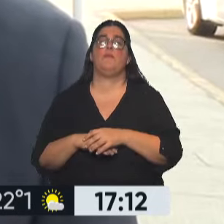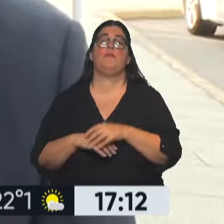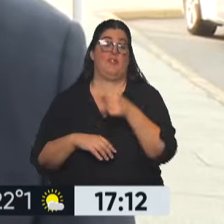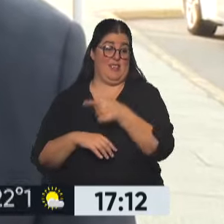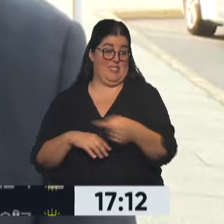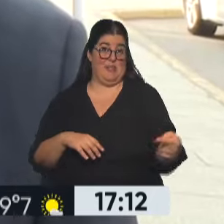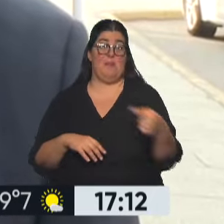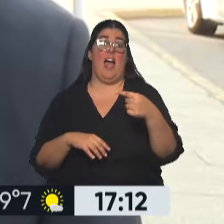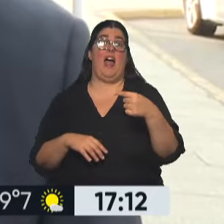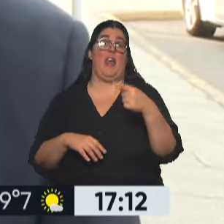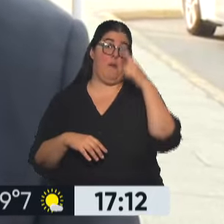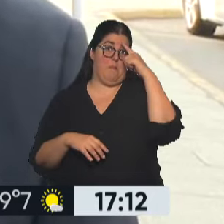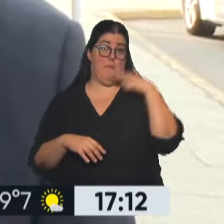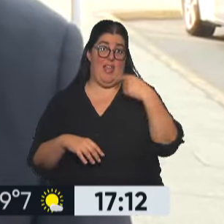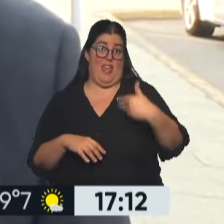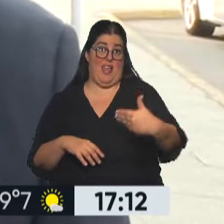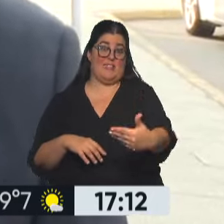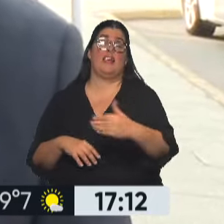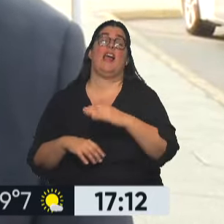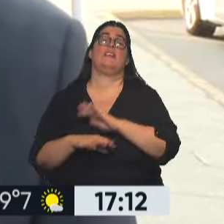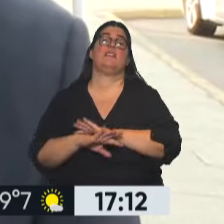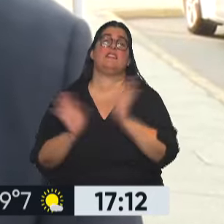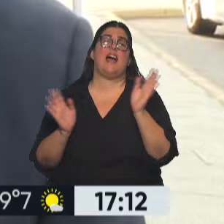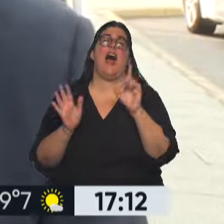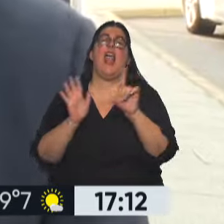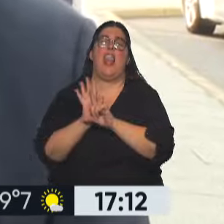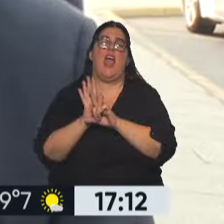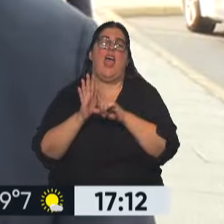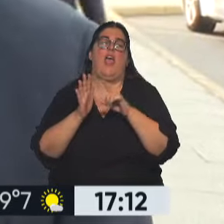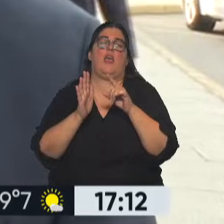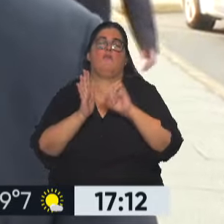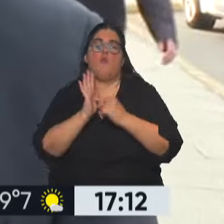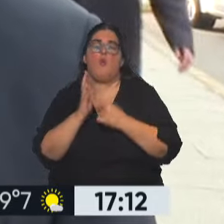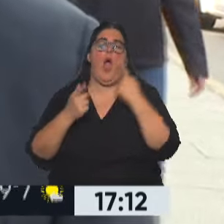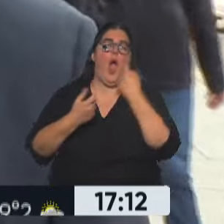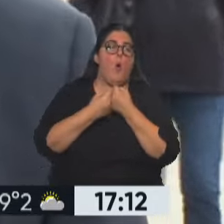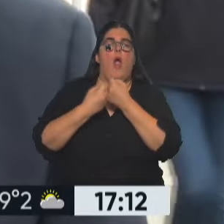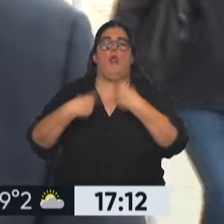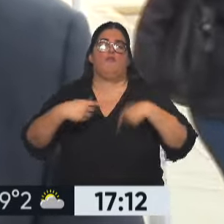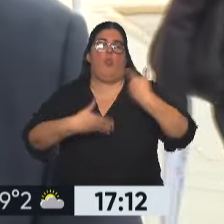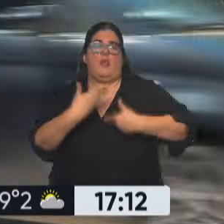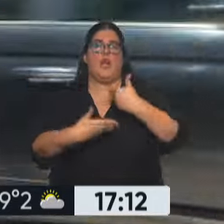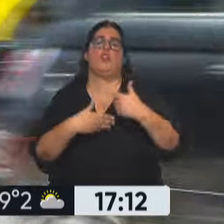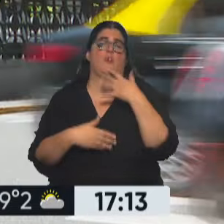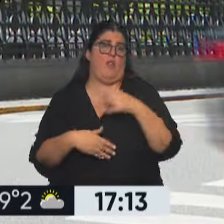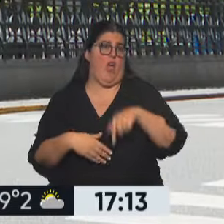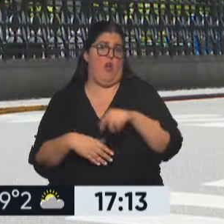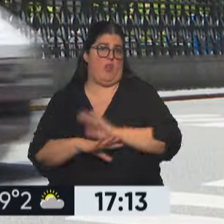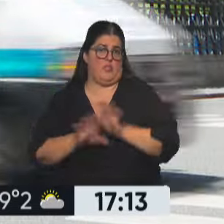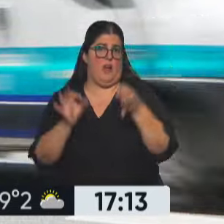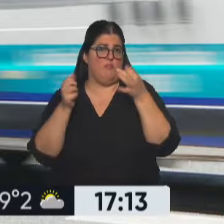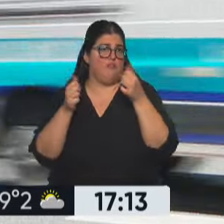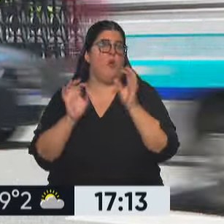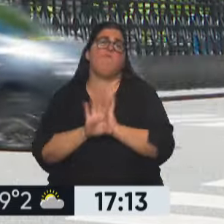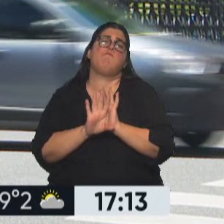y de estos meses en el desarrollo de esta ley, de los consensos necesarios. Así que la verdad que llegamos bien, estamos